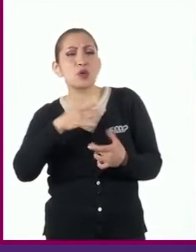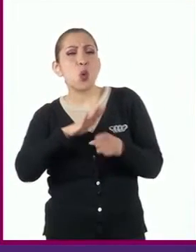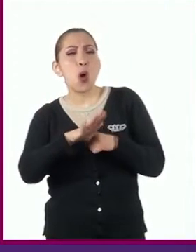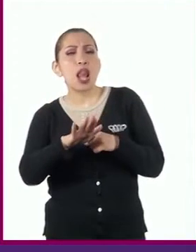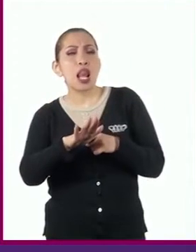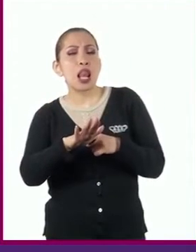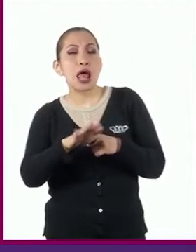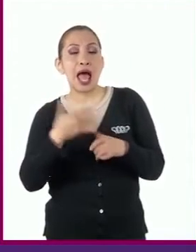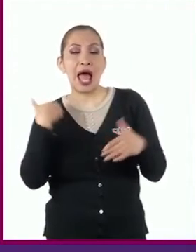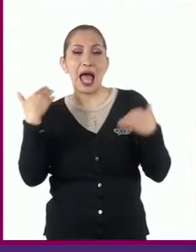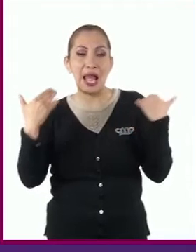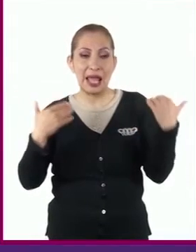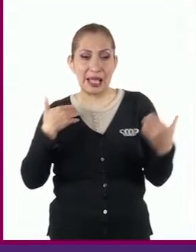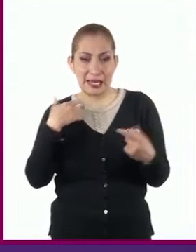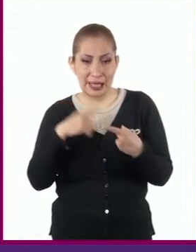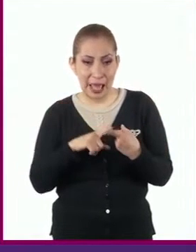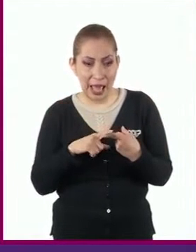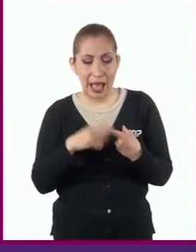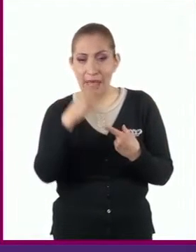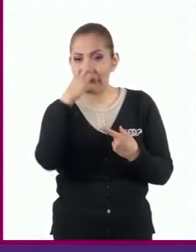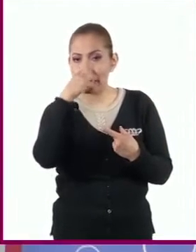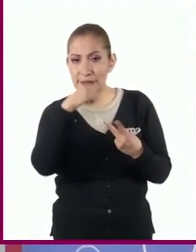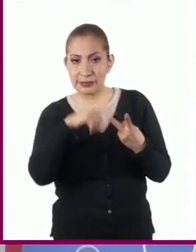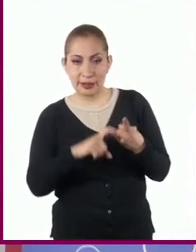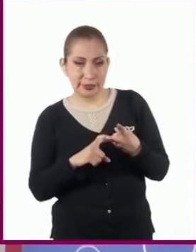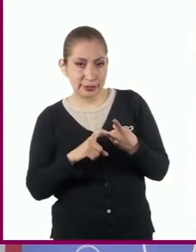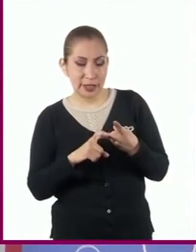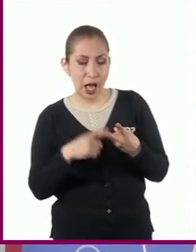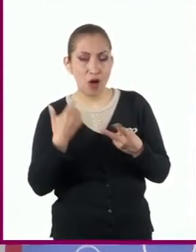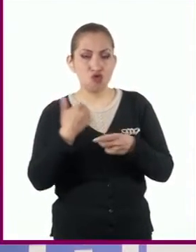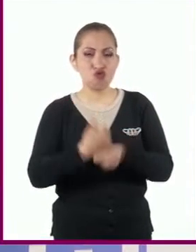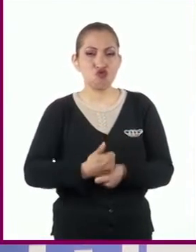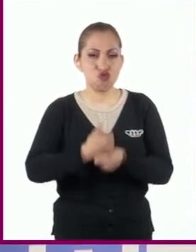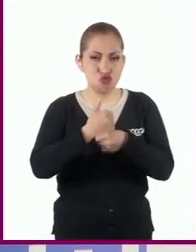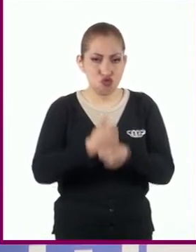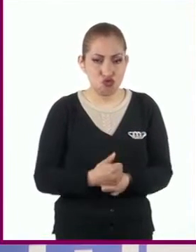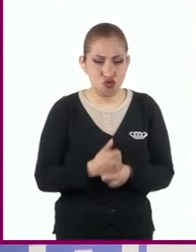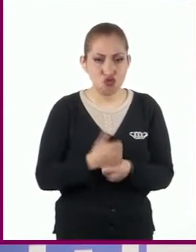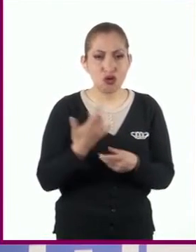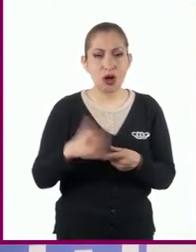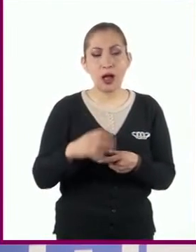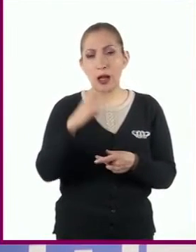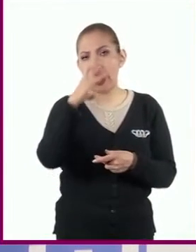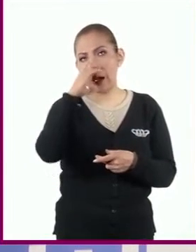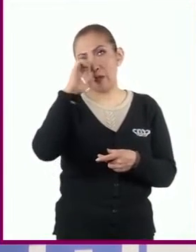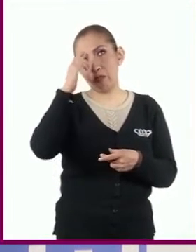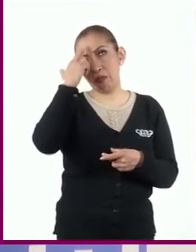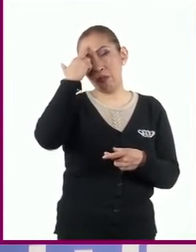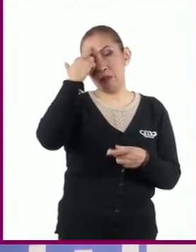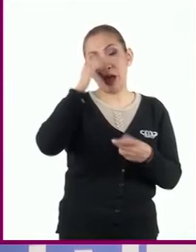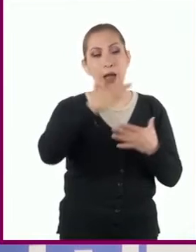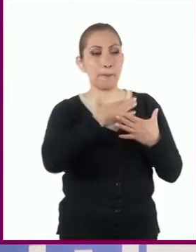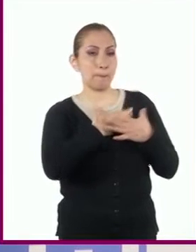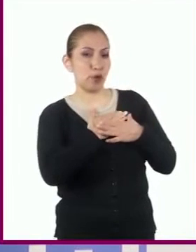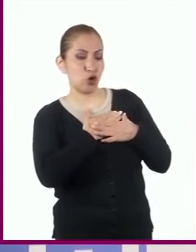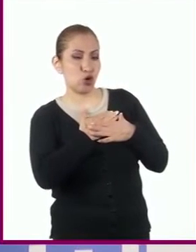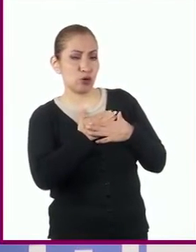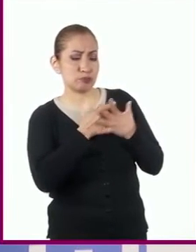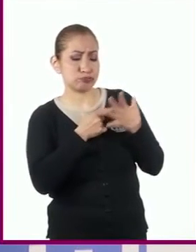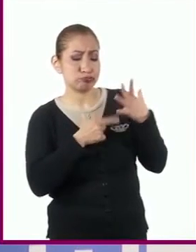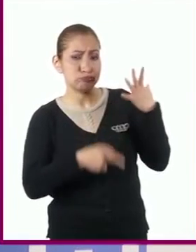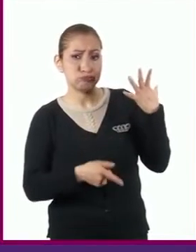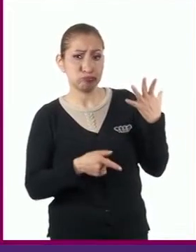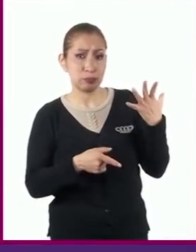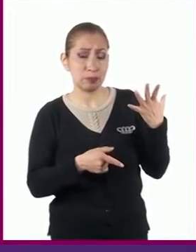aquellos? Alegría, tristeza, dolor, nostalgia, amor, todos ellos,